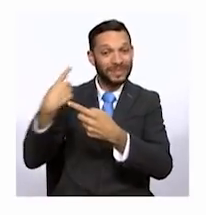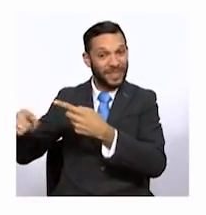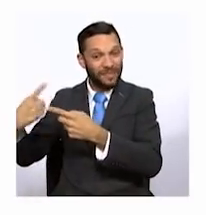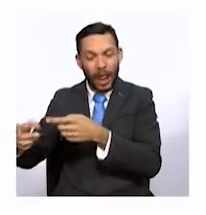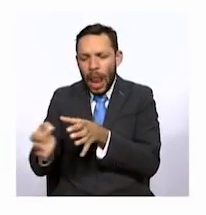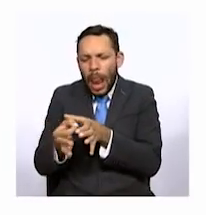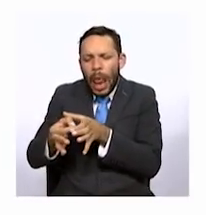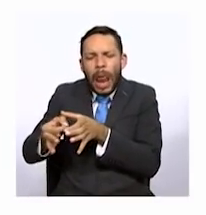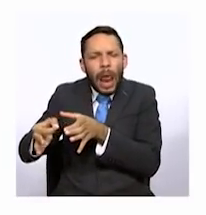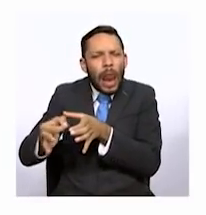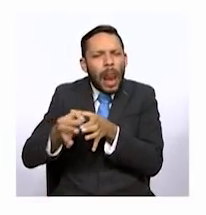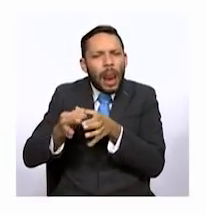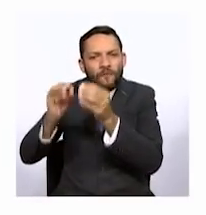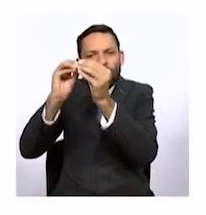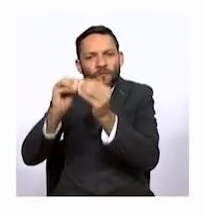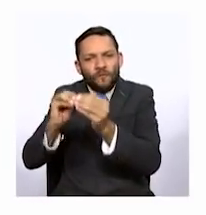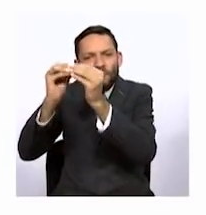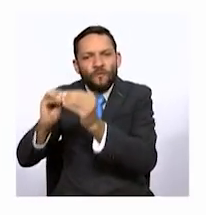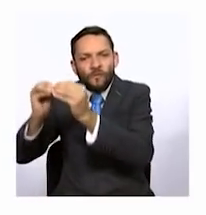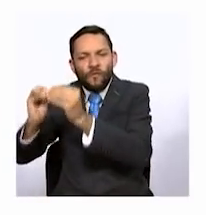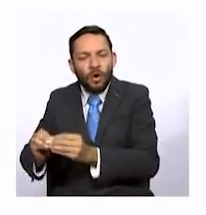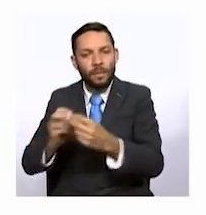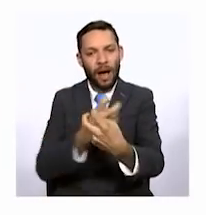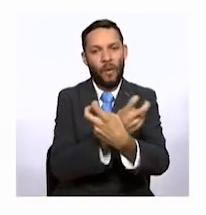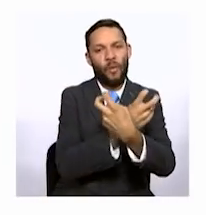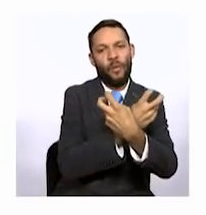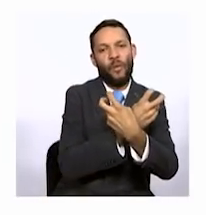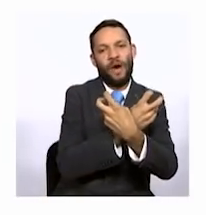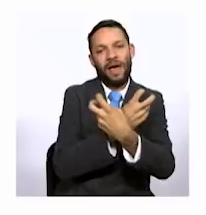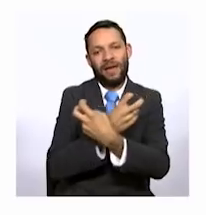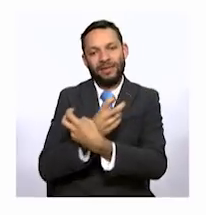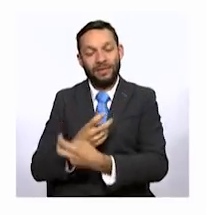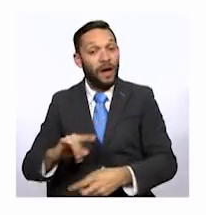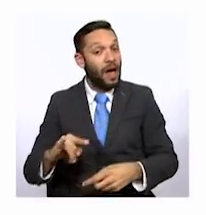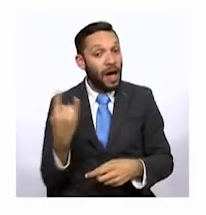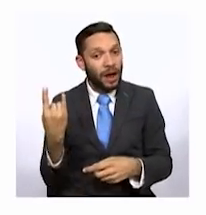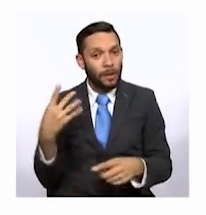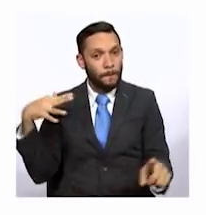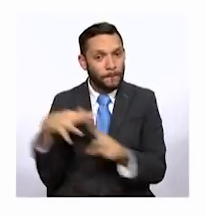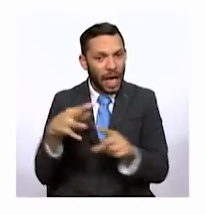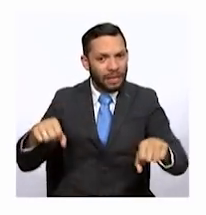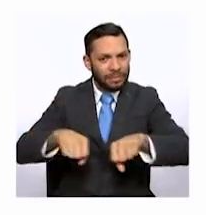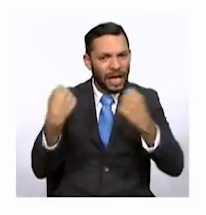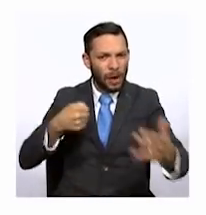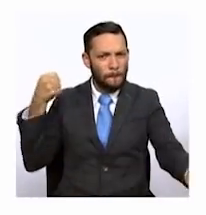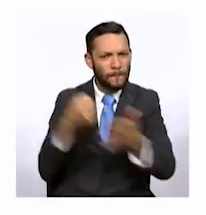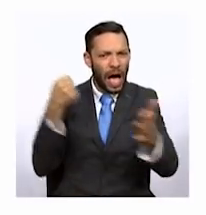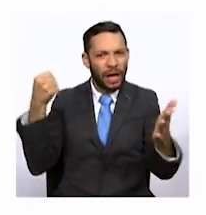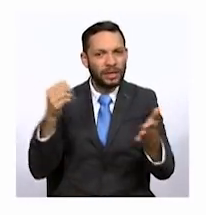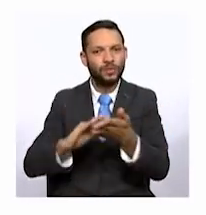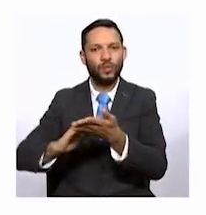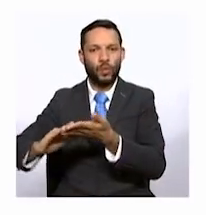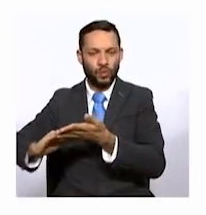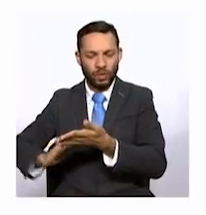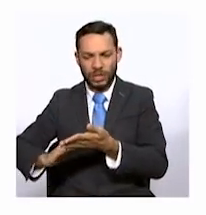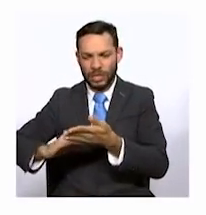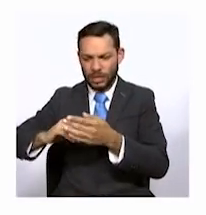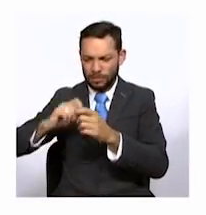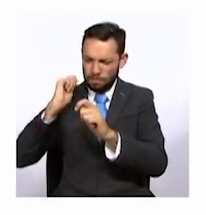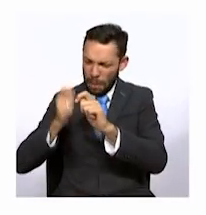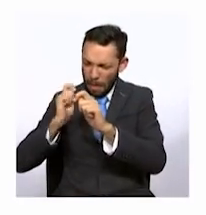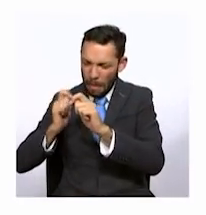que son las células encargadas de hacer formación ósea, y cuando tenemos algún tipo de lesión también son las encargadas de hacer reparación de ese tipo